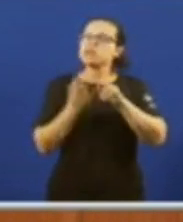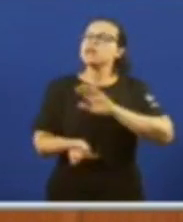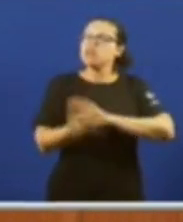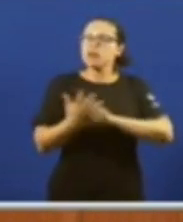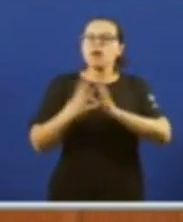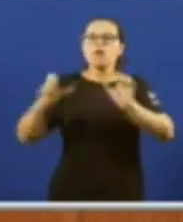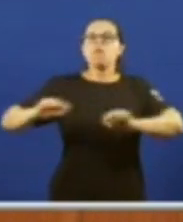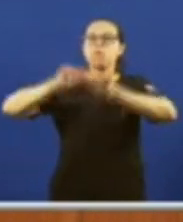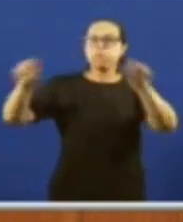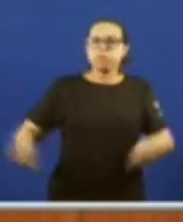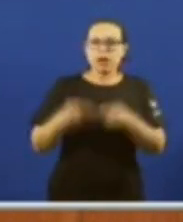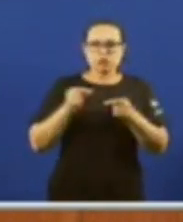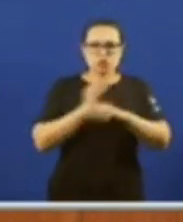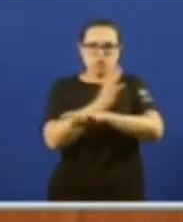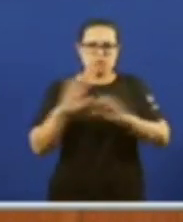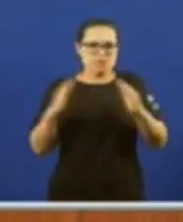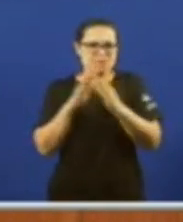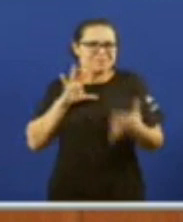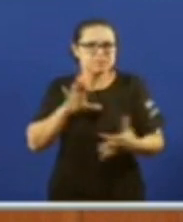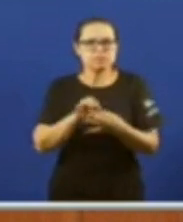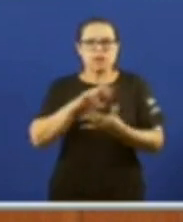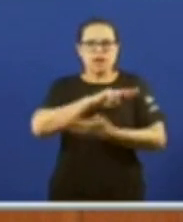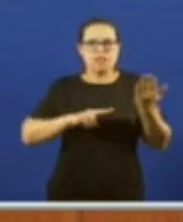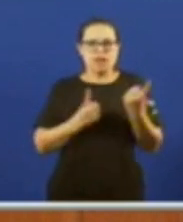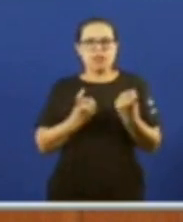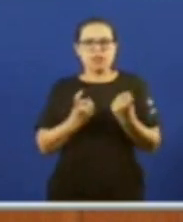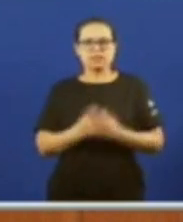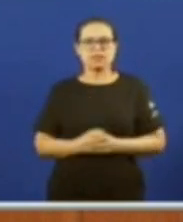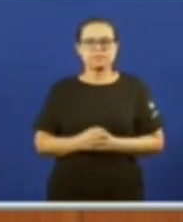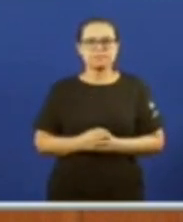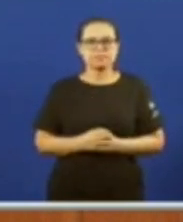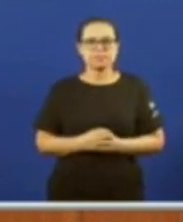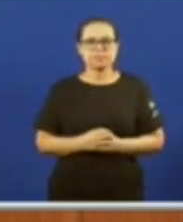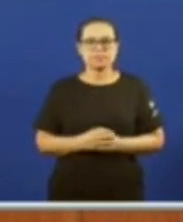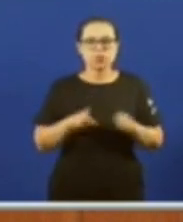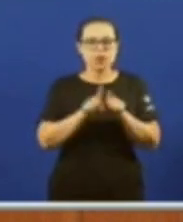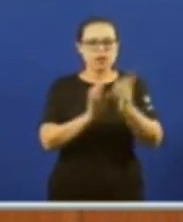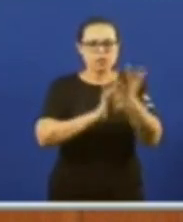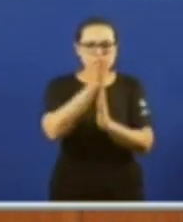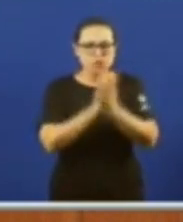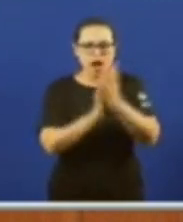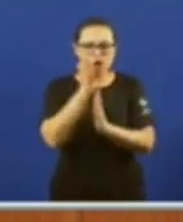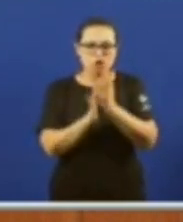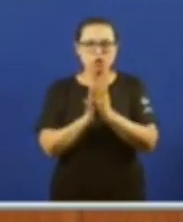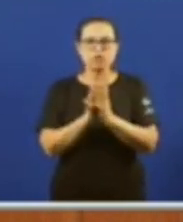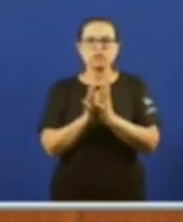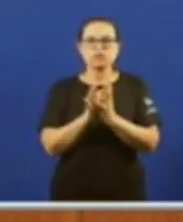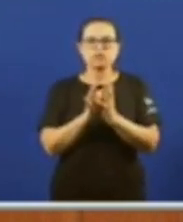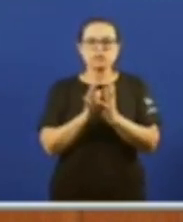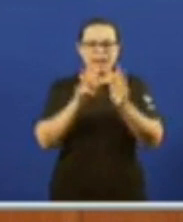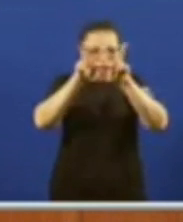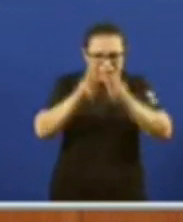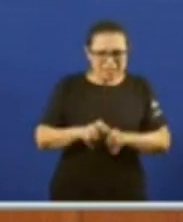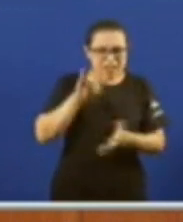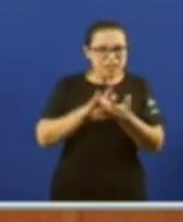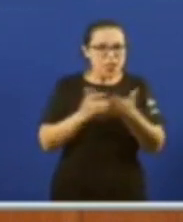este país necesita. Vostede quere eliminar a xestión da vaga de lumes da análise sobre o que pasou nesos días.